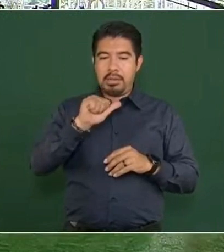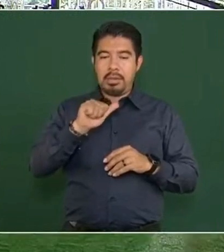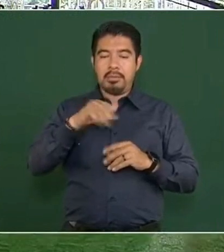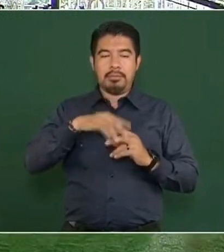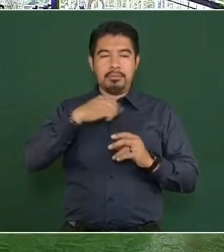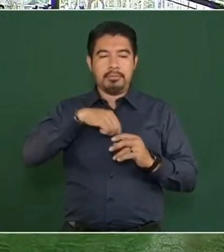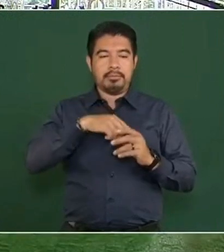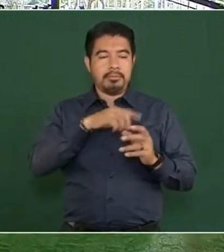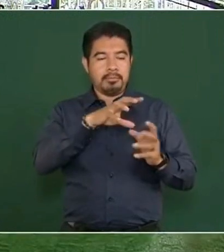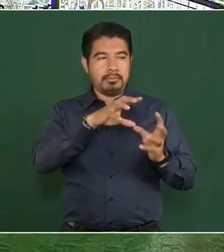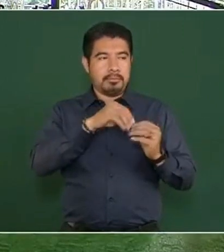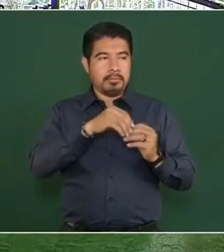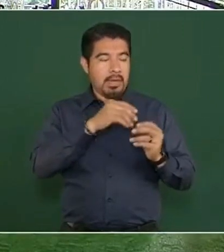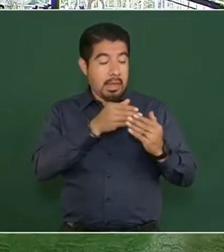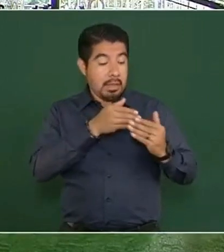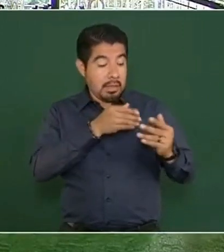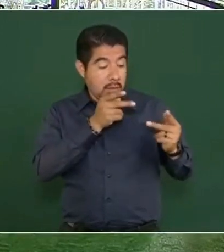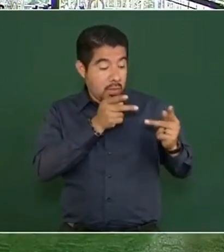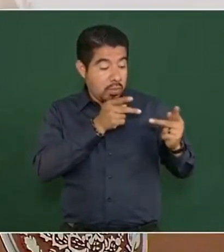ellos ya saben